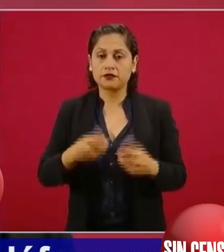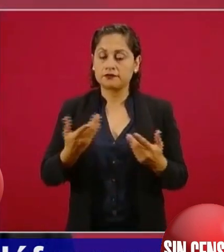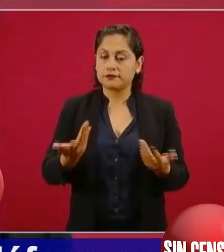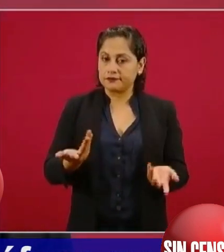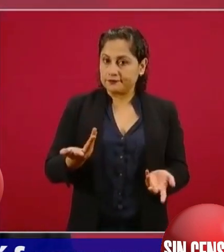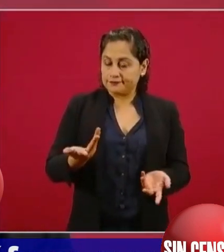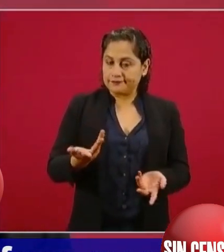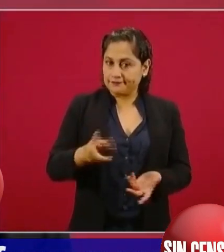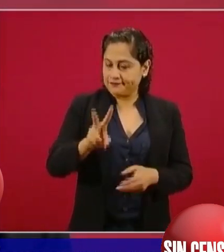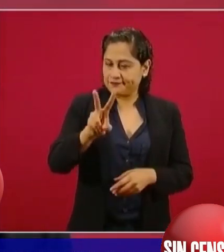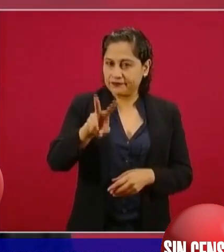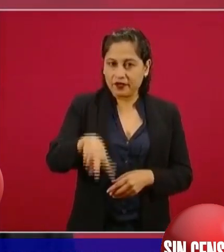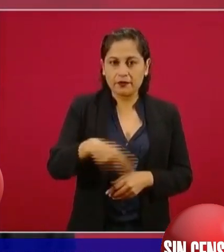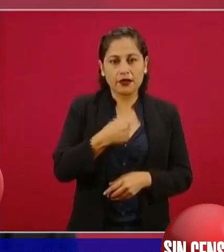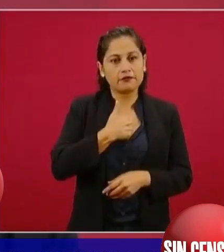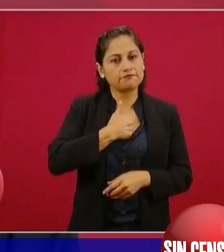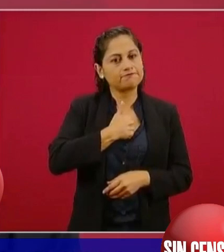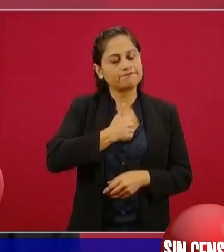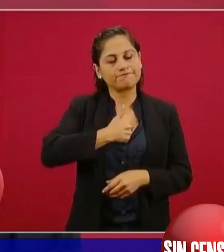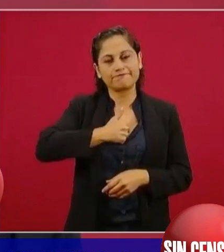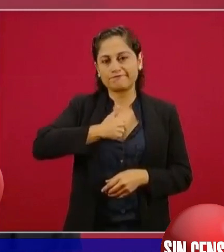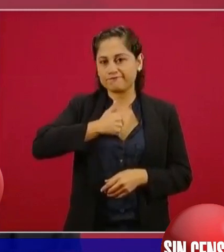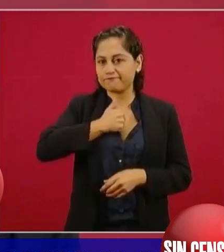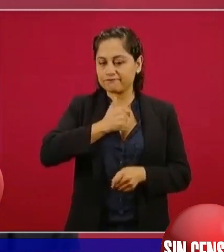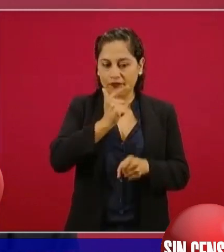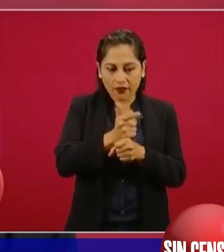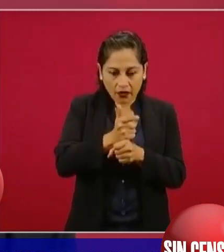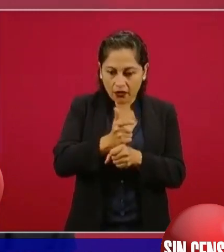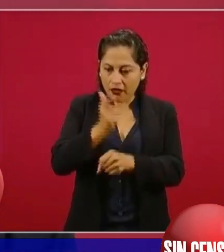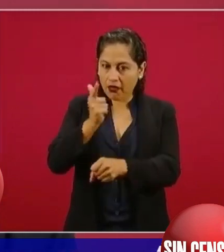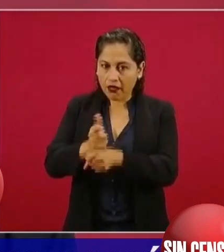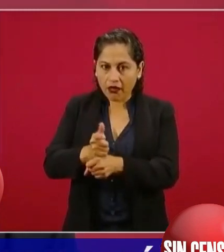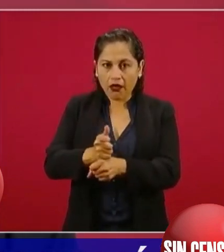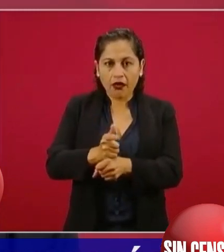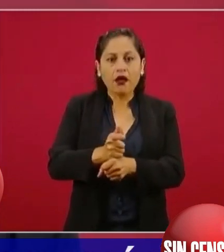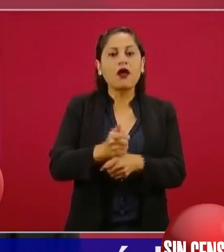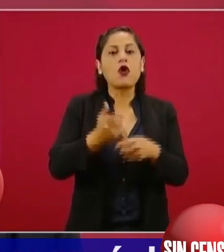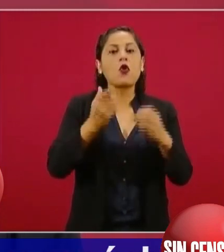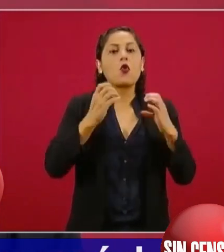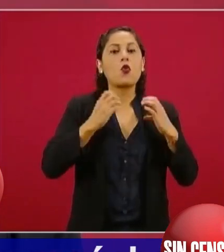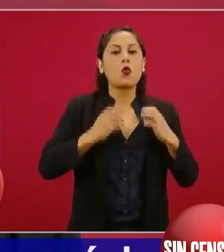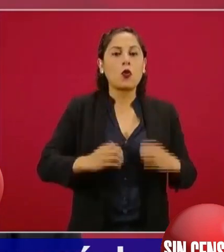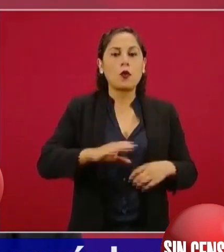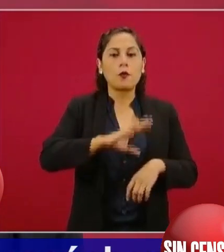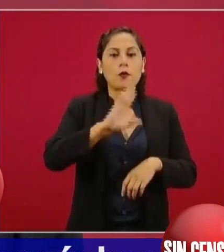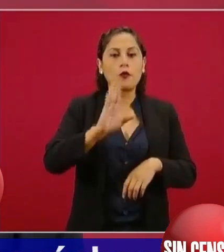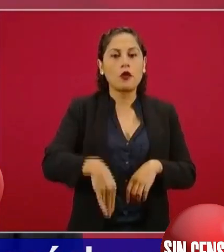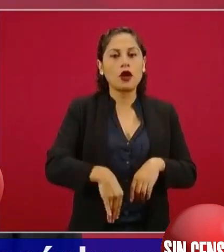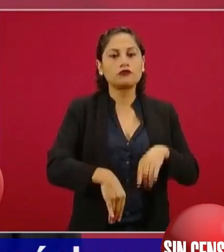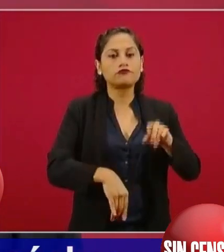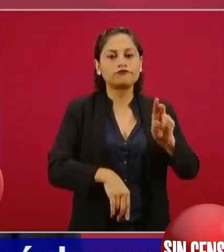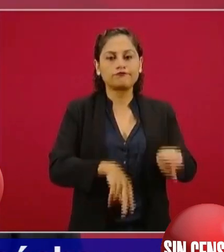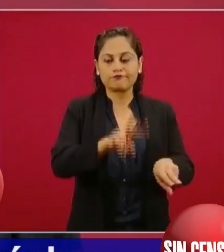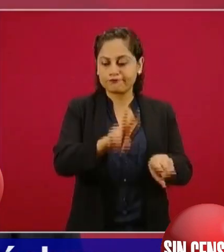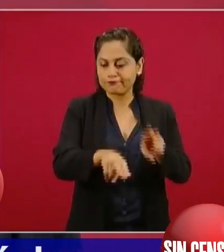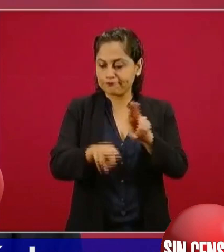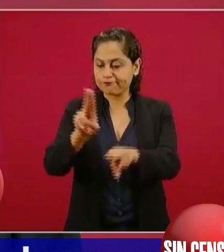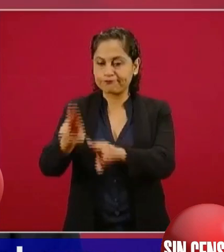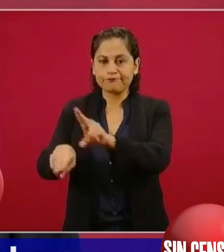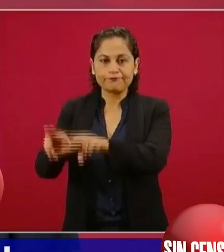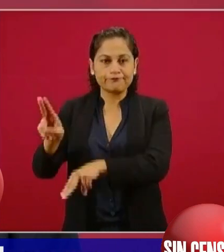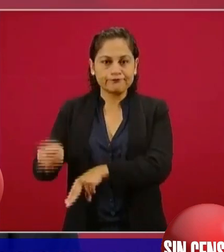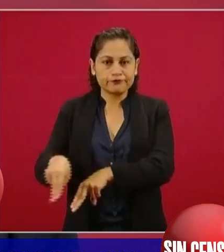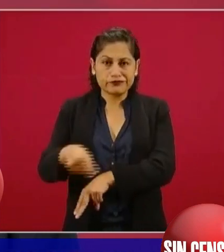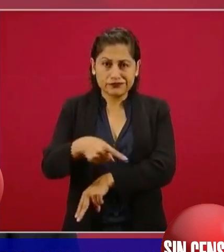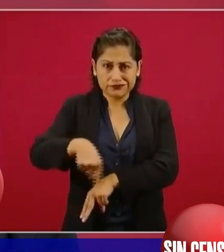desgraciadamente el número de fosas clandestinas, ¿sí?, de cuerpos, de restos de seres